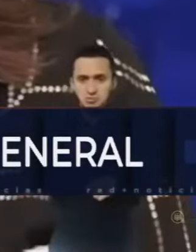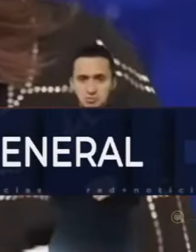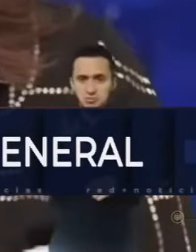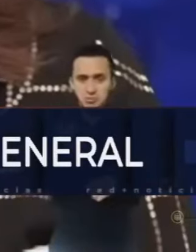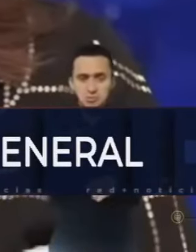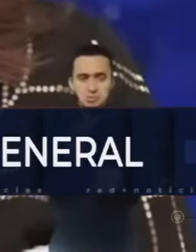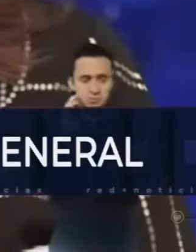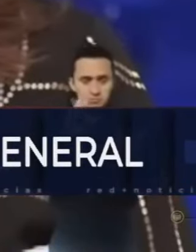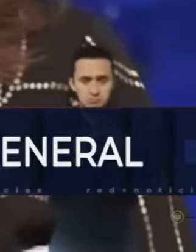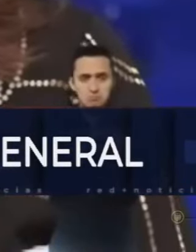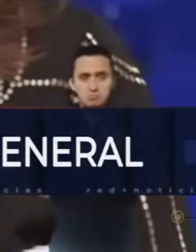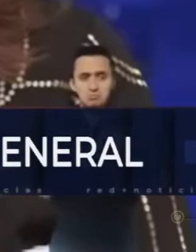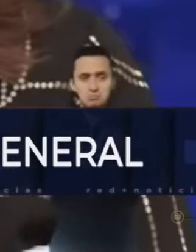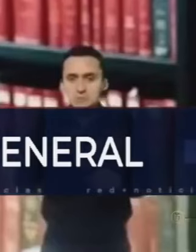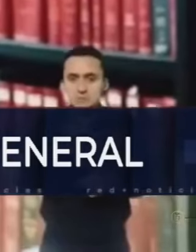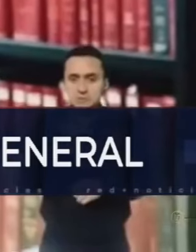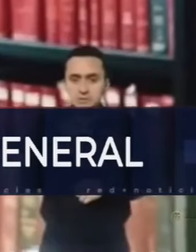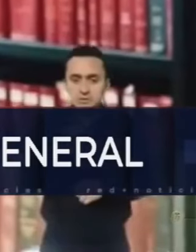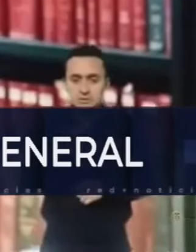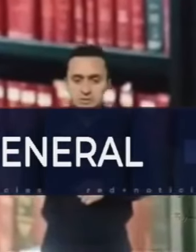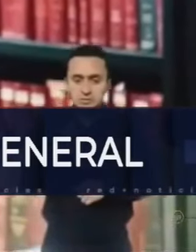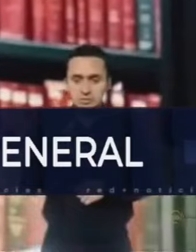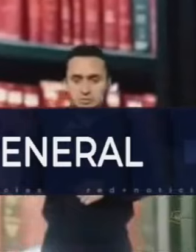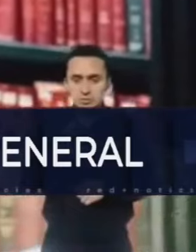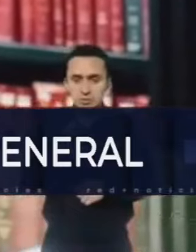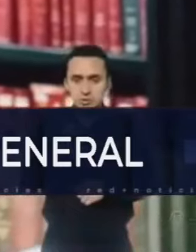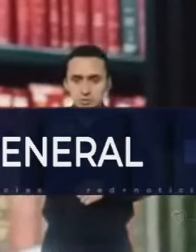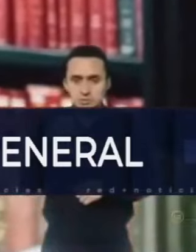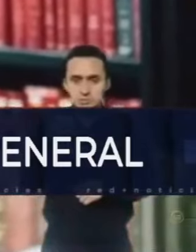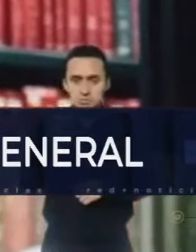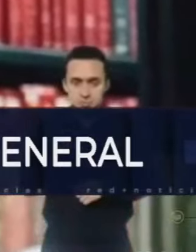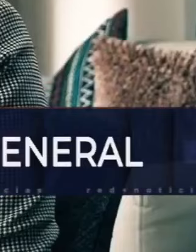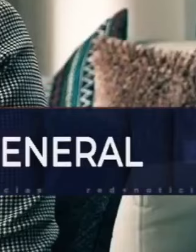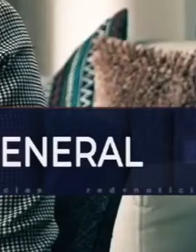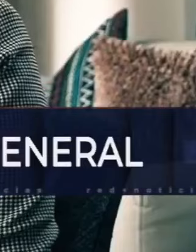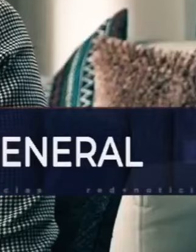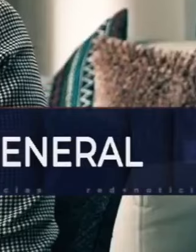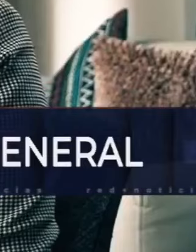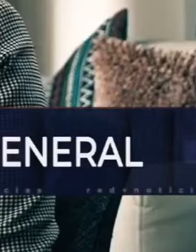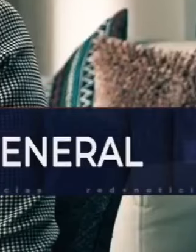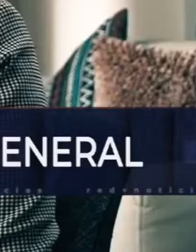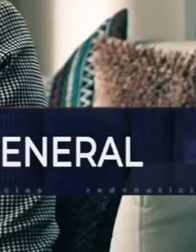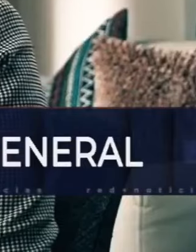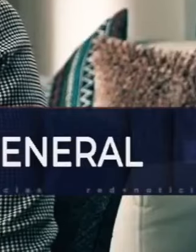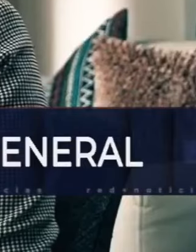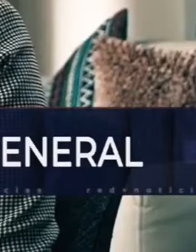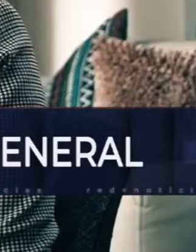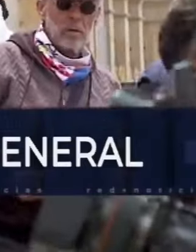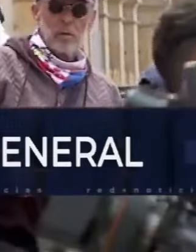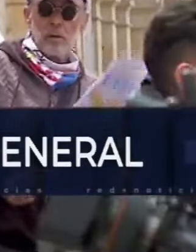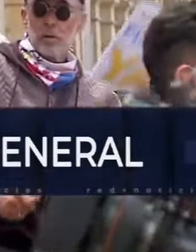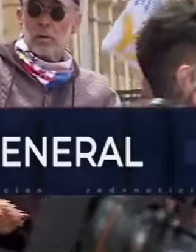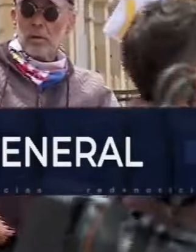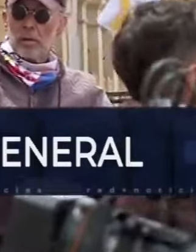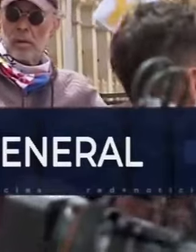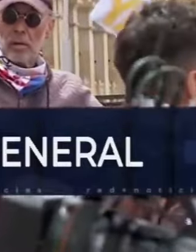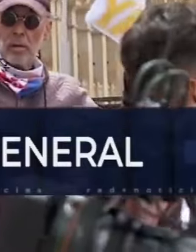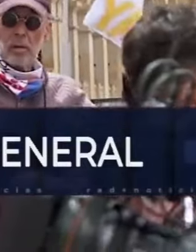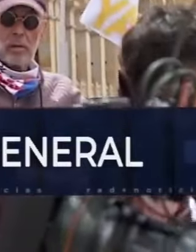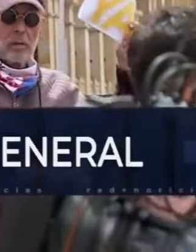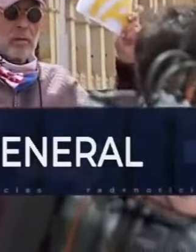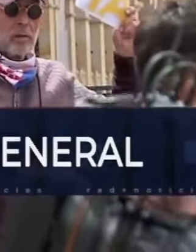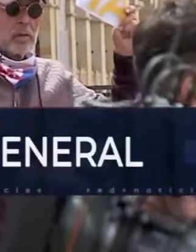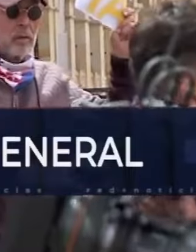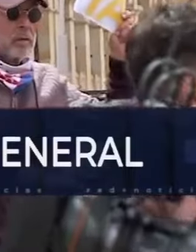jueves 7 de marzo será la cuarta Ronda de votación y todo parece indicar que decidirán en medio de un escenario tranquilo pues este 22 de